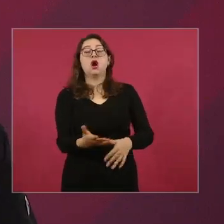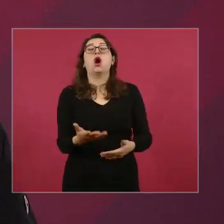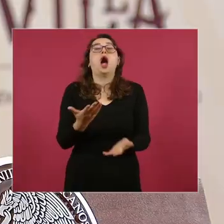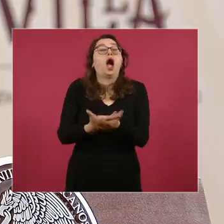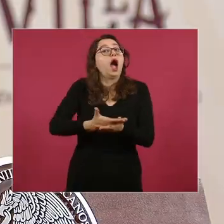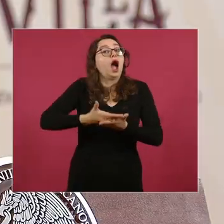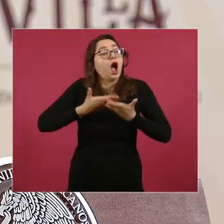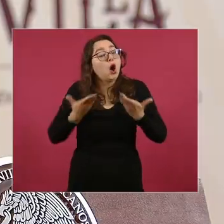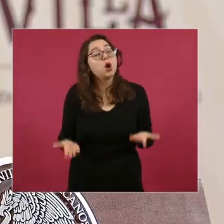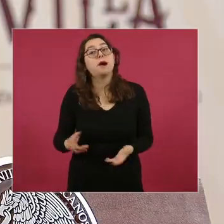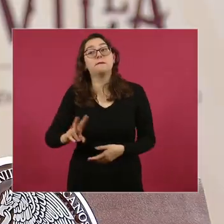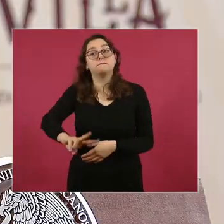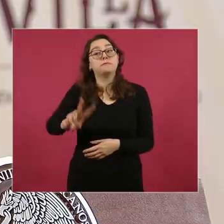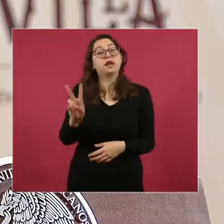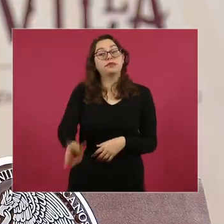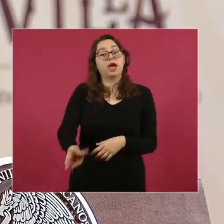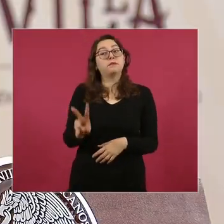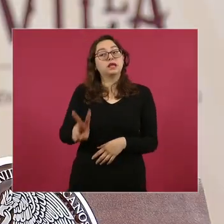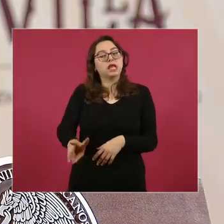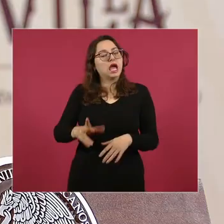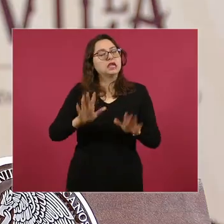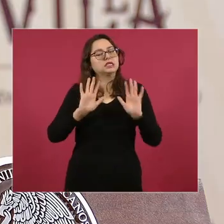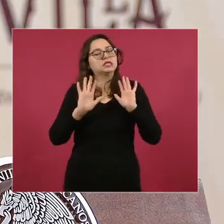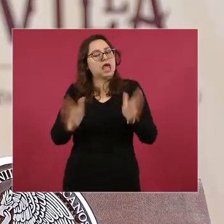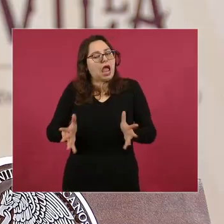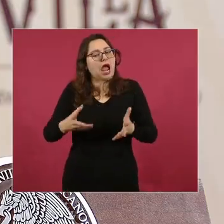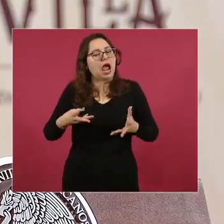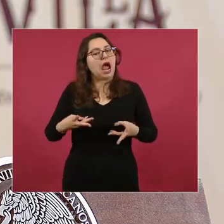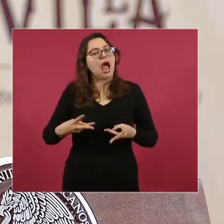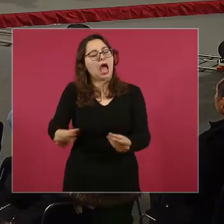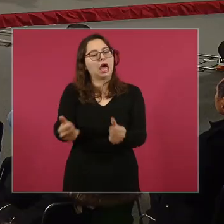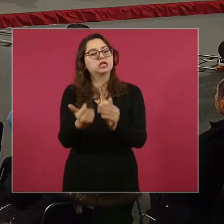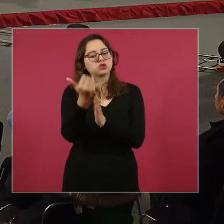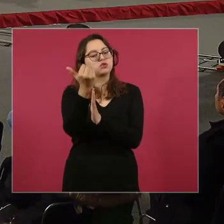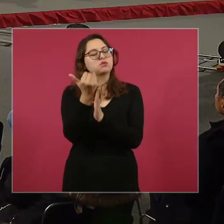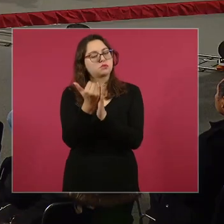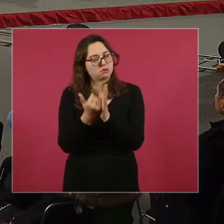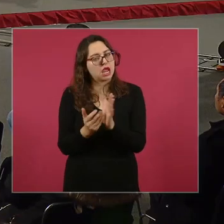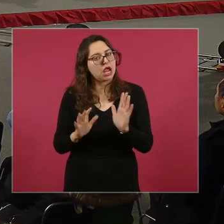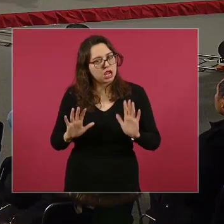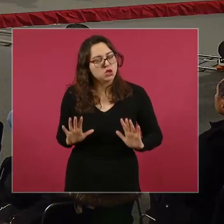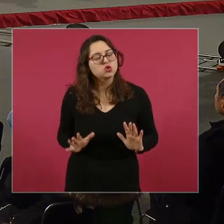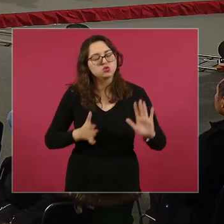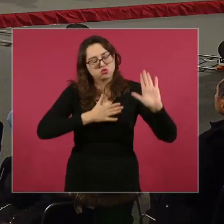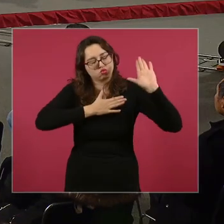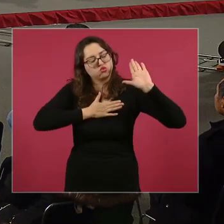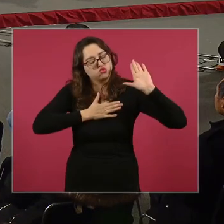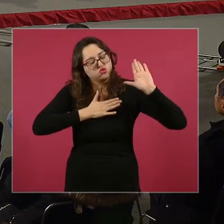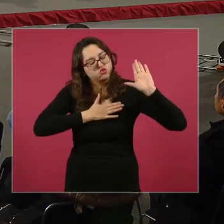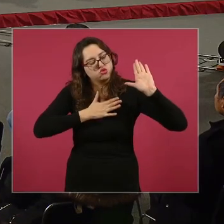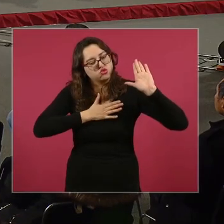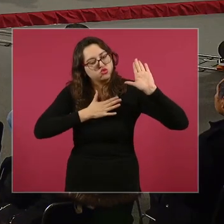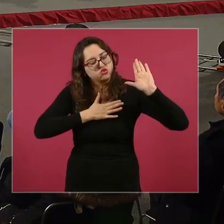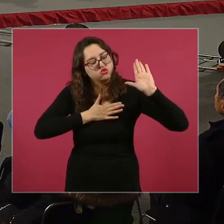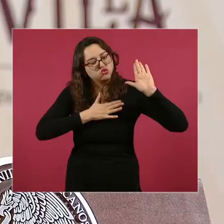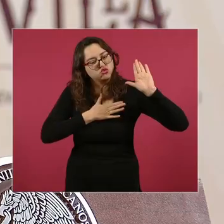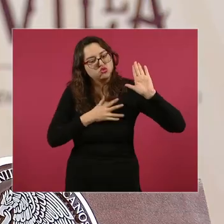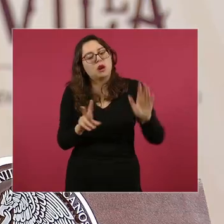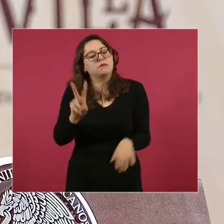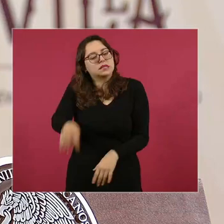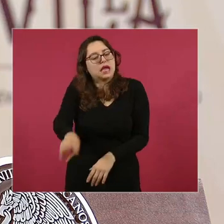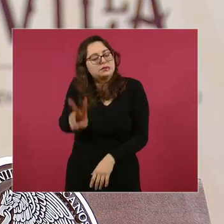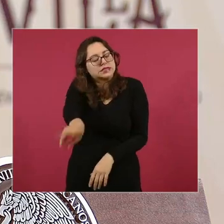veritas, ahora sí iba a revisar los gastos. Bueno, lo único claro en el Instituto de